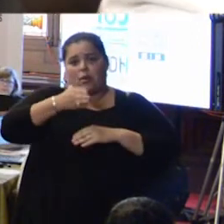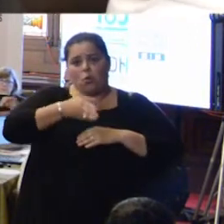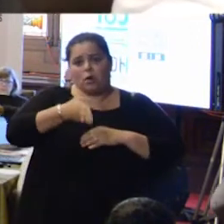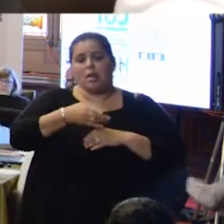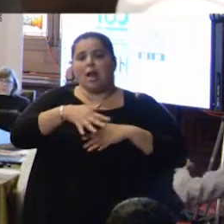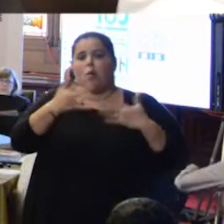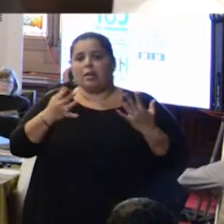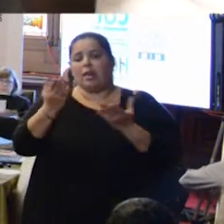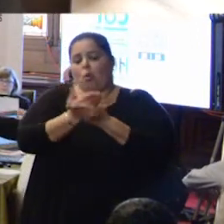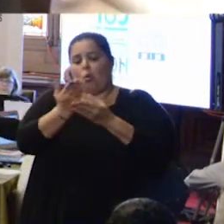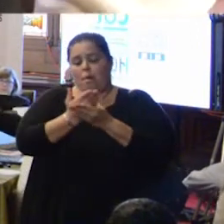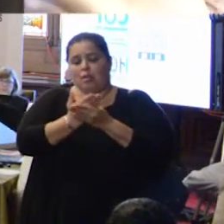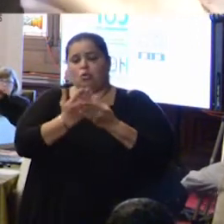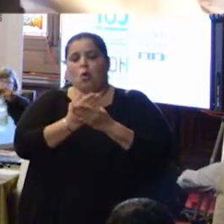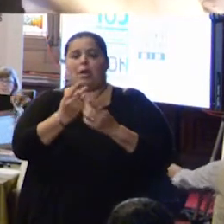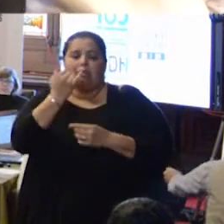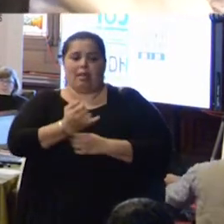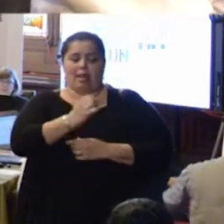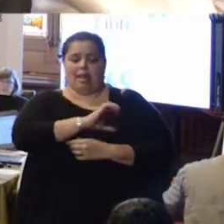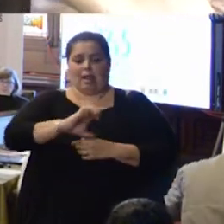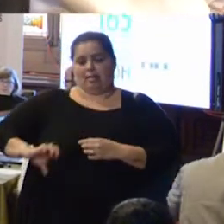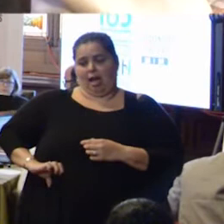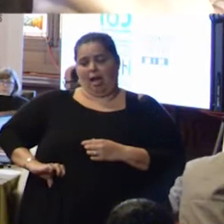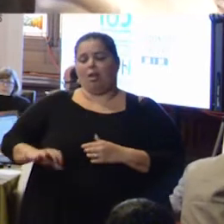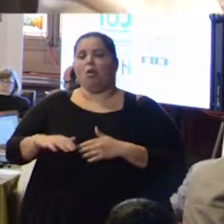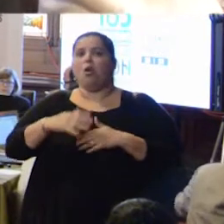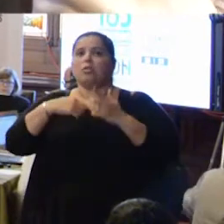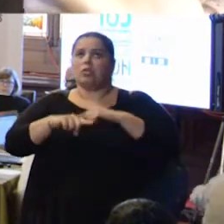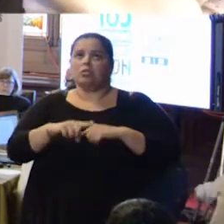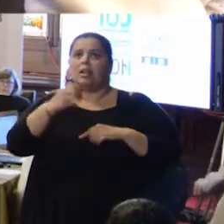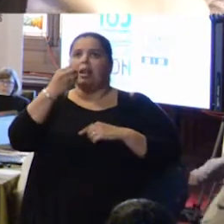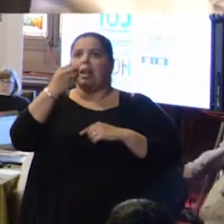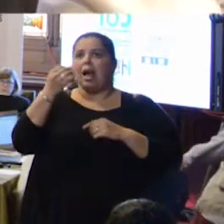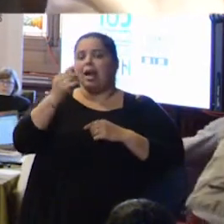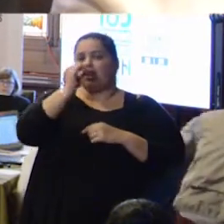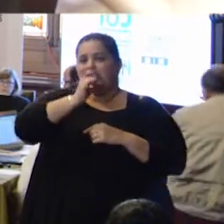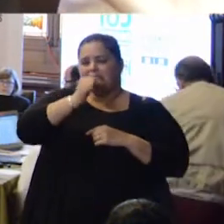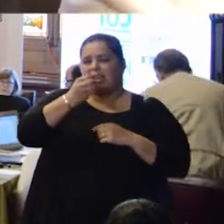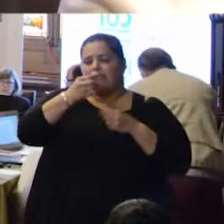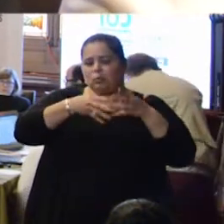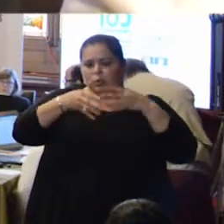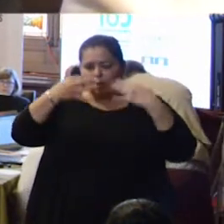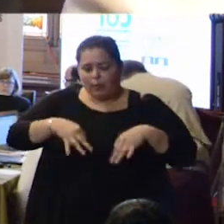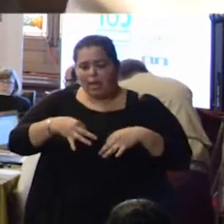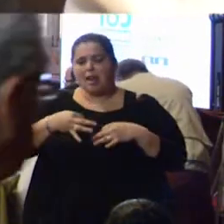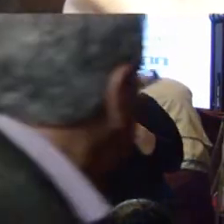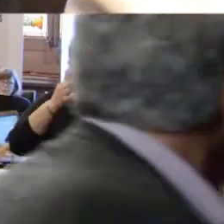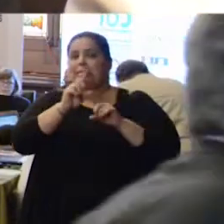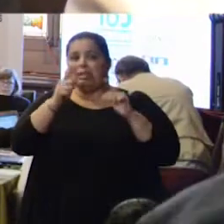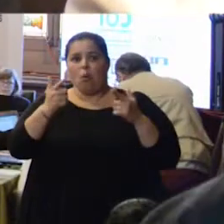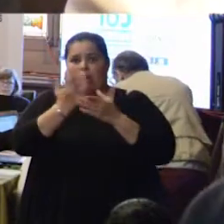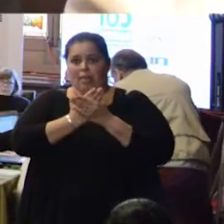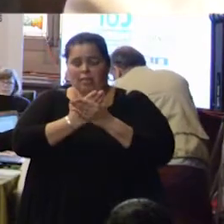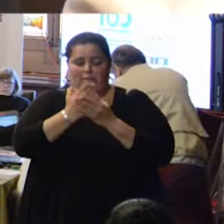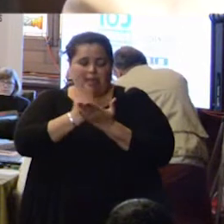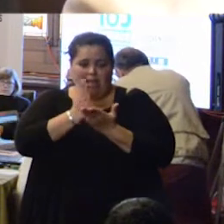el Estado. Y lo que es importante para nosotros es que la Administración de Justicia funcione bien, de tal manera que si no tienen derecho, no se utilicen los